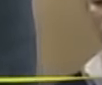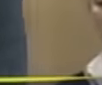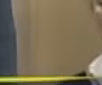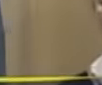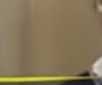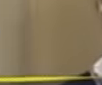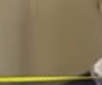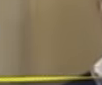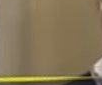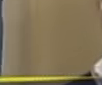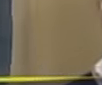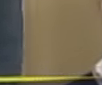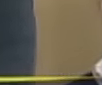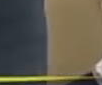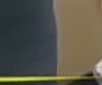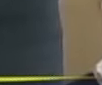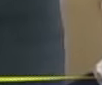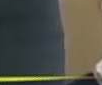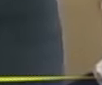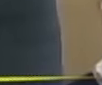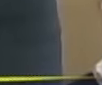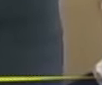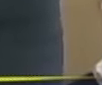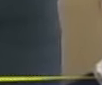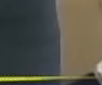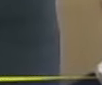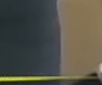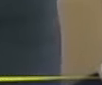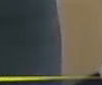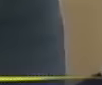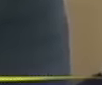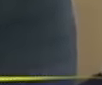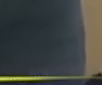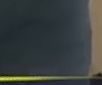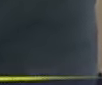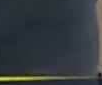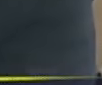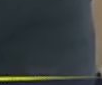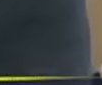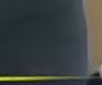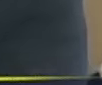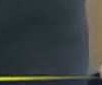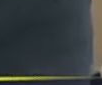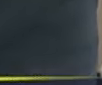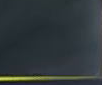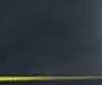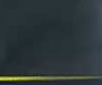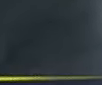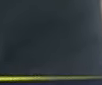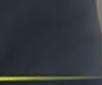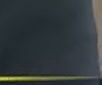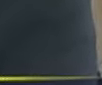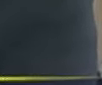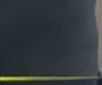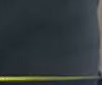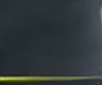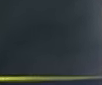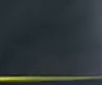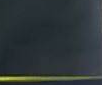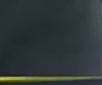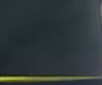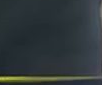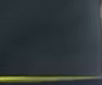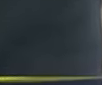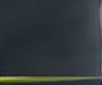República, Venezuela está llamada a un gran gobierno de unidad nacional, donde todos los venezolanos aportemos